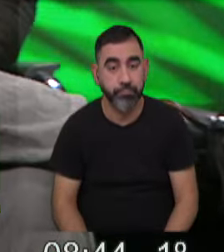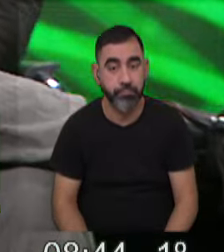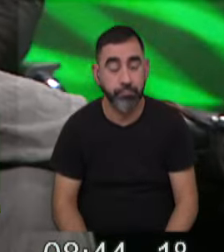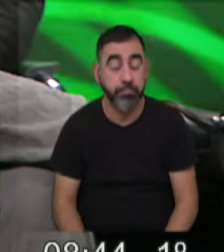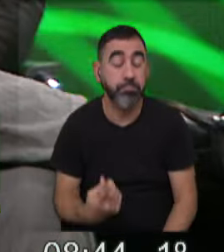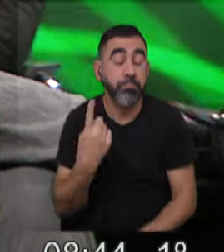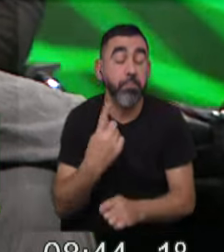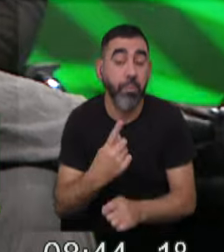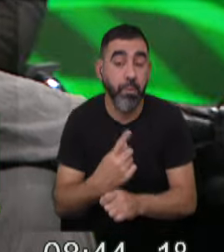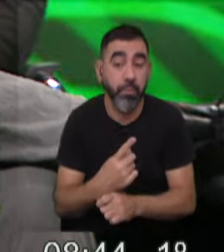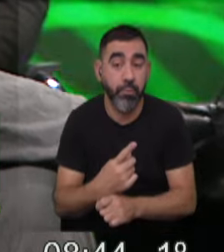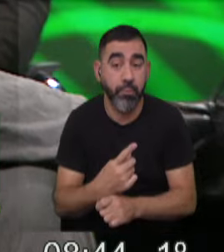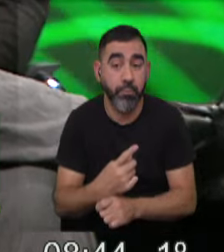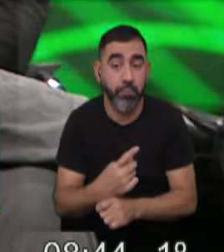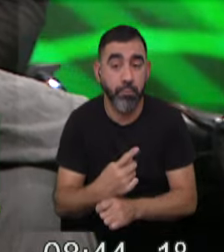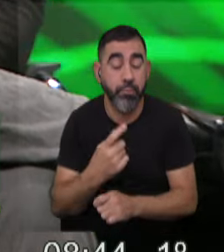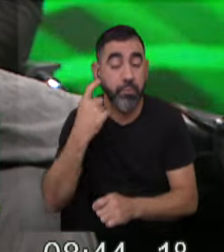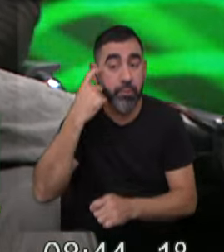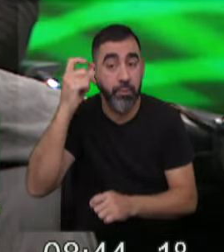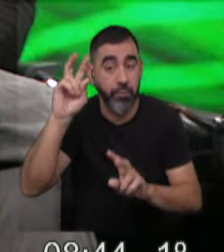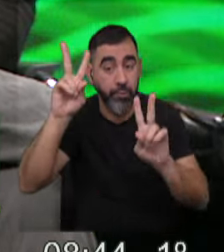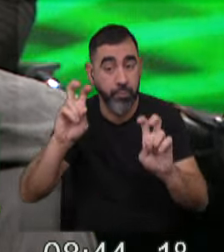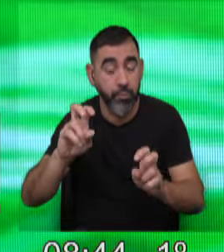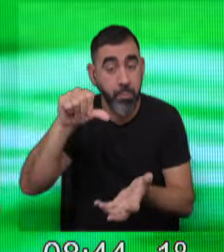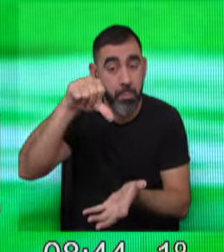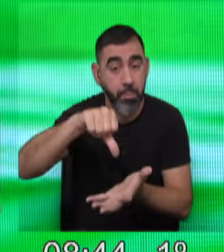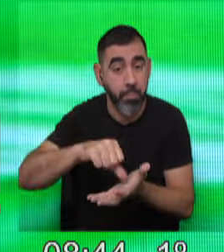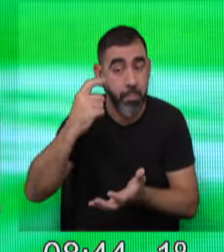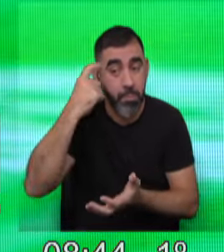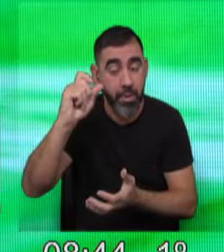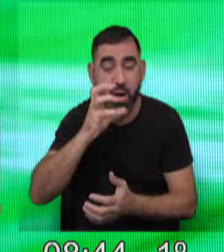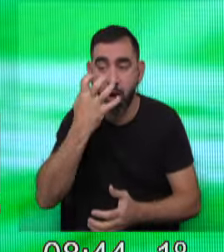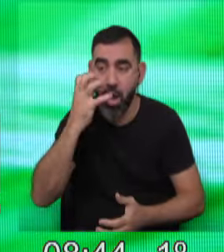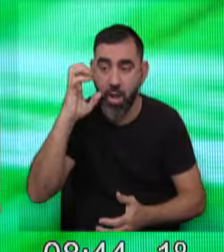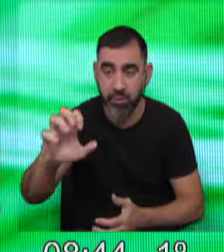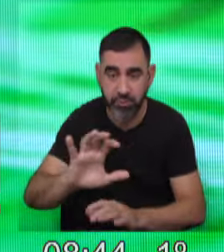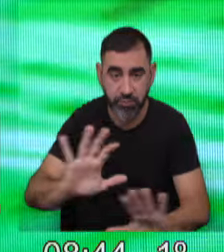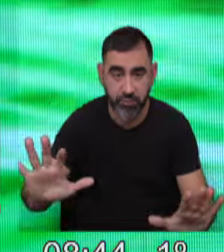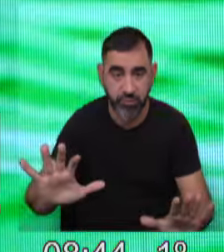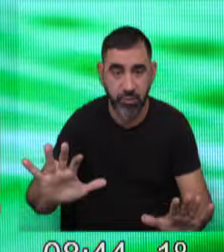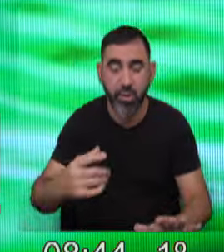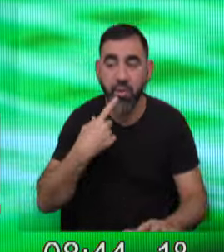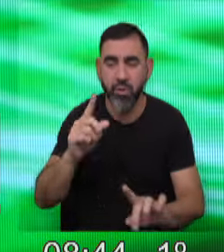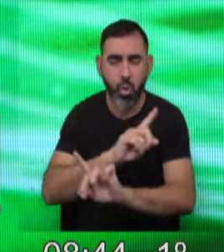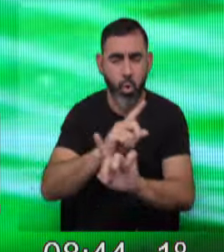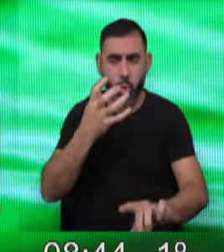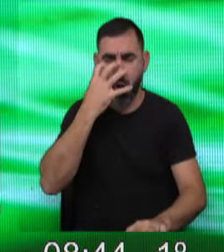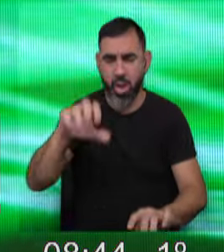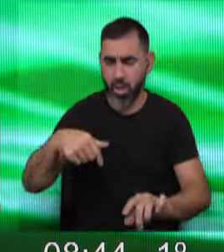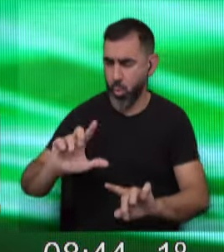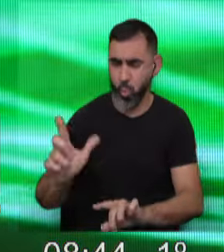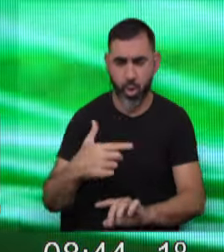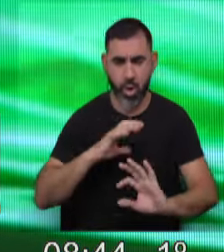yo diría que, no sé si se puede hablar de lo ideológico, tenemos un país que ideológicamente es racista y negador de ese